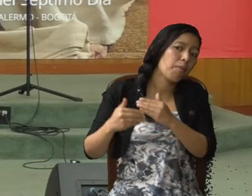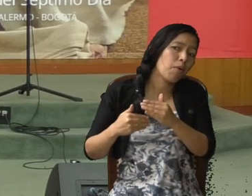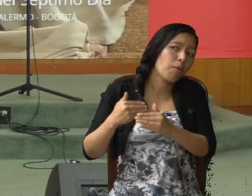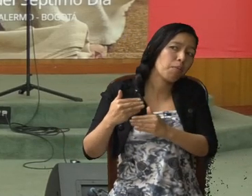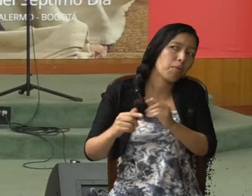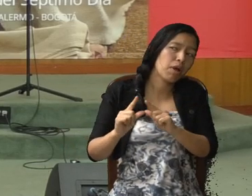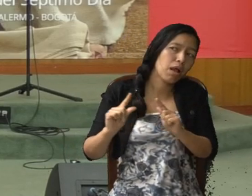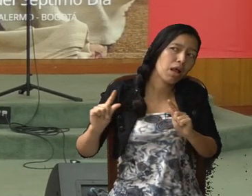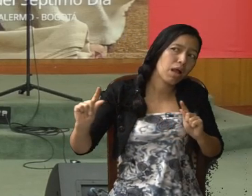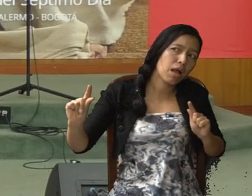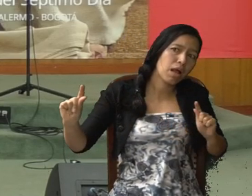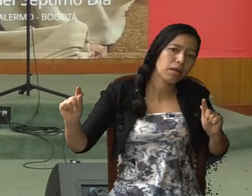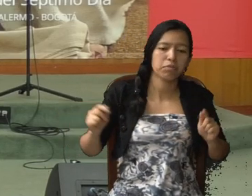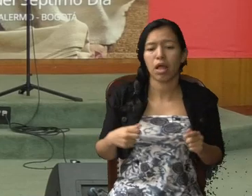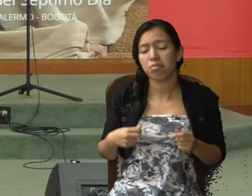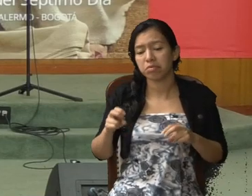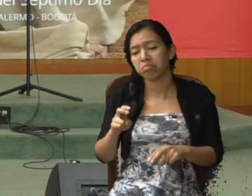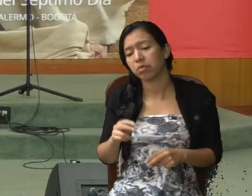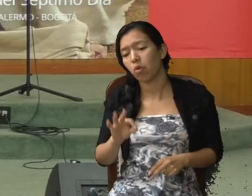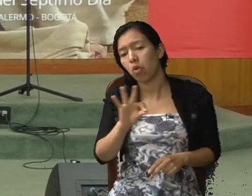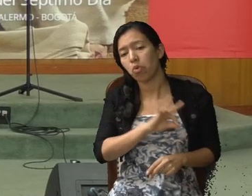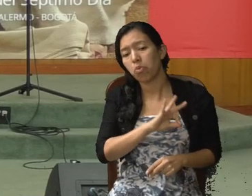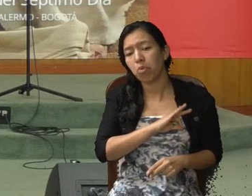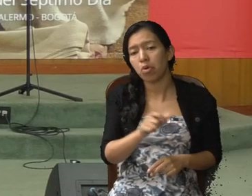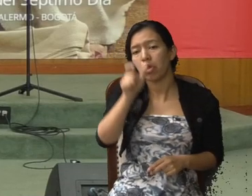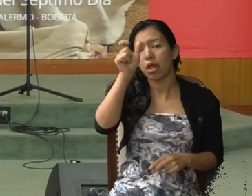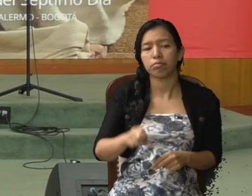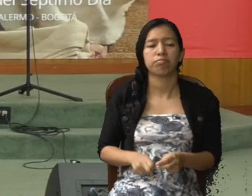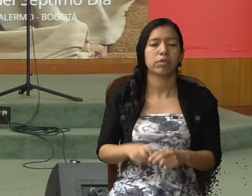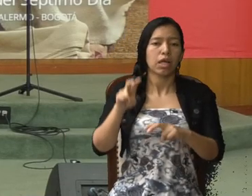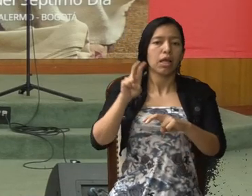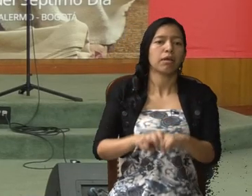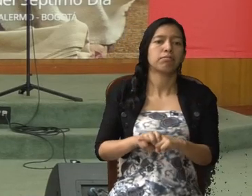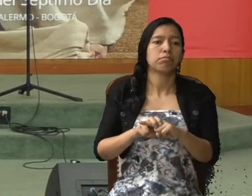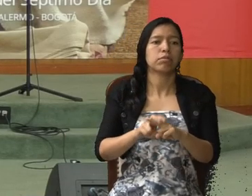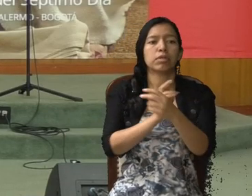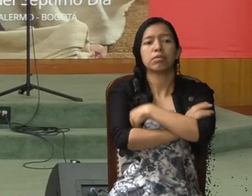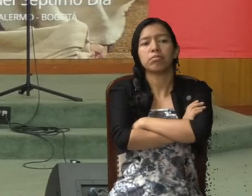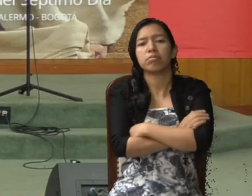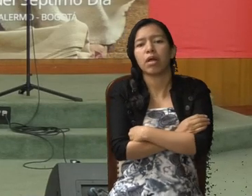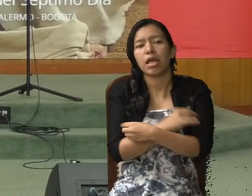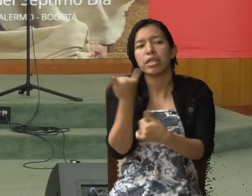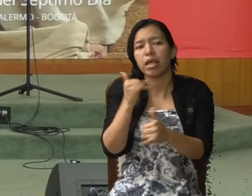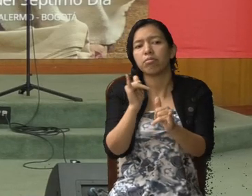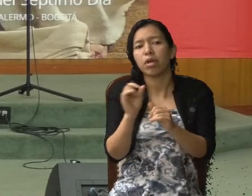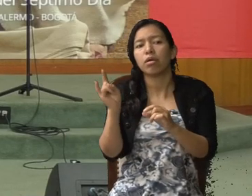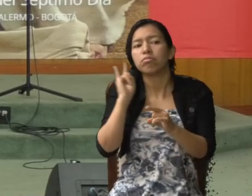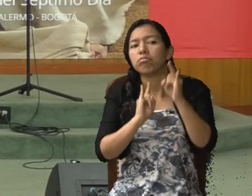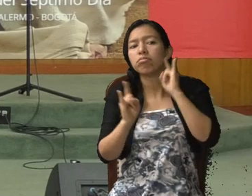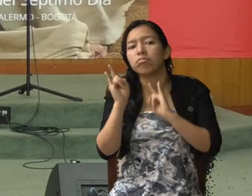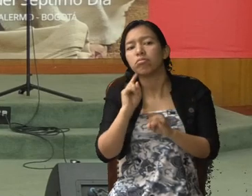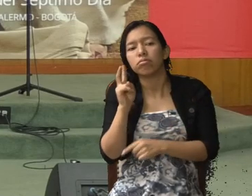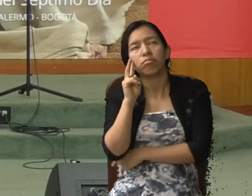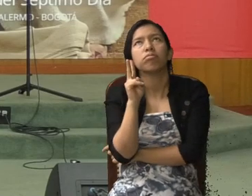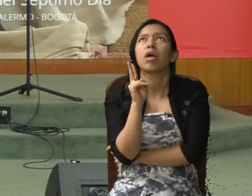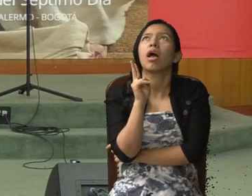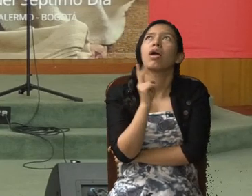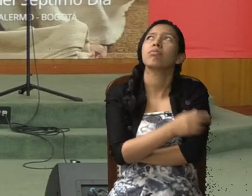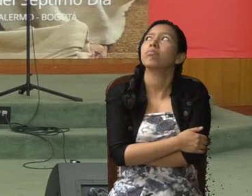relajado y nos hemos vuelto miembros de banca y estamos ahí sentados donde estamos, solamente viniendo los sábados a la iglesia, mirando hacia el